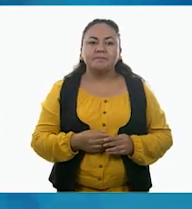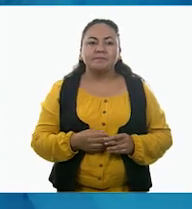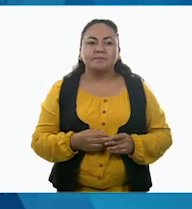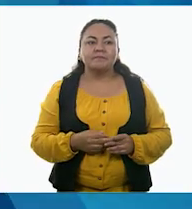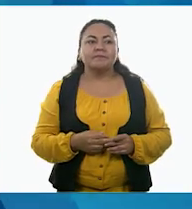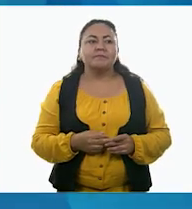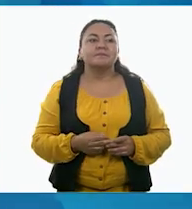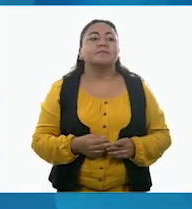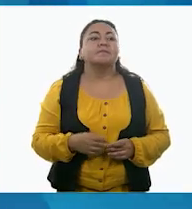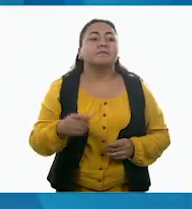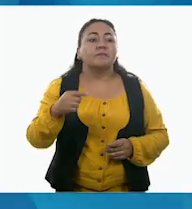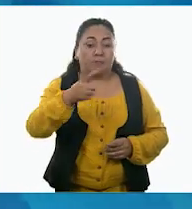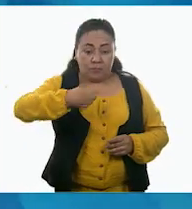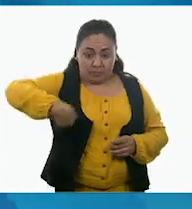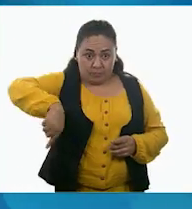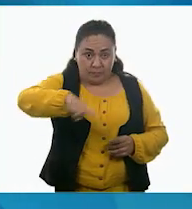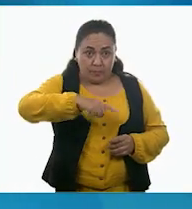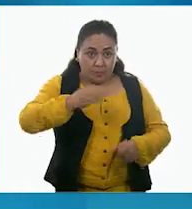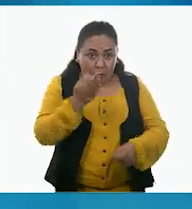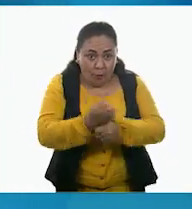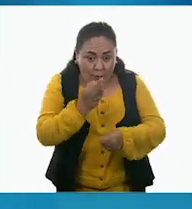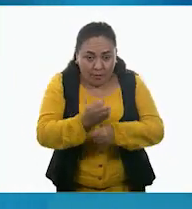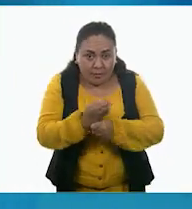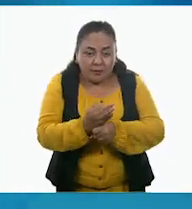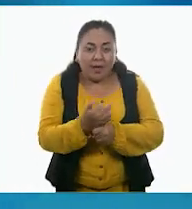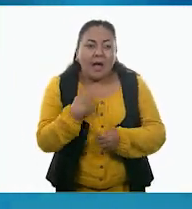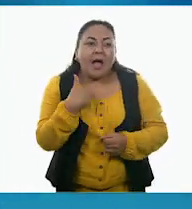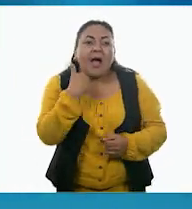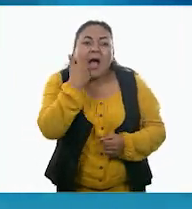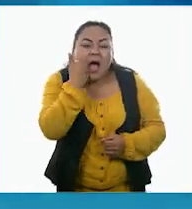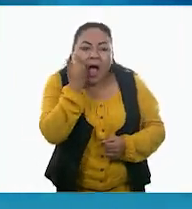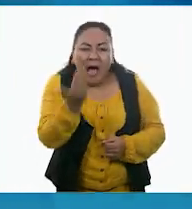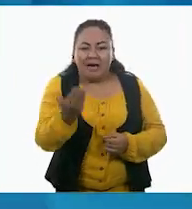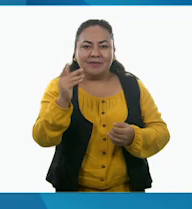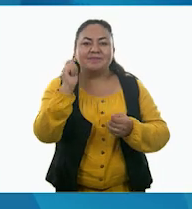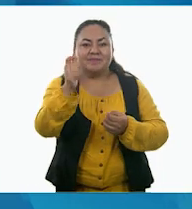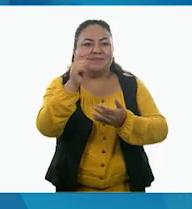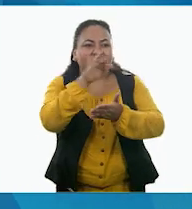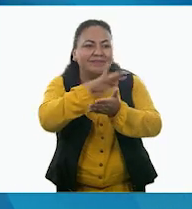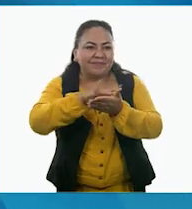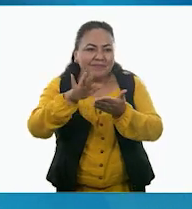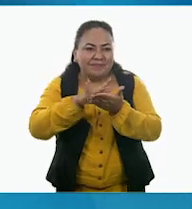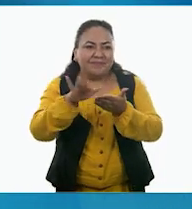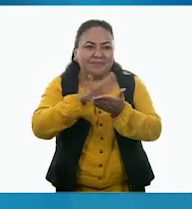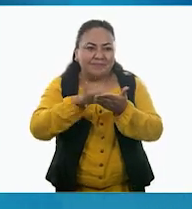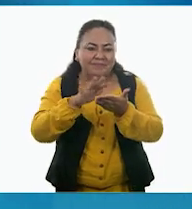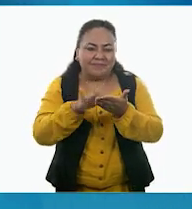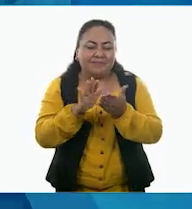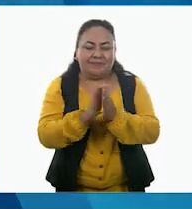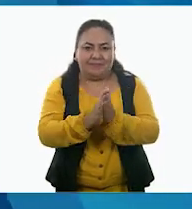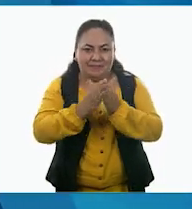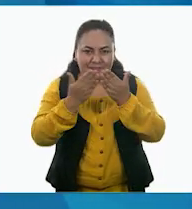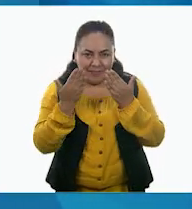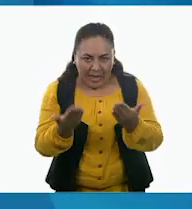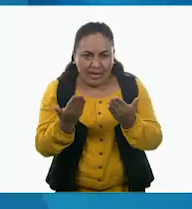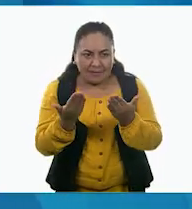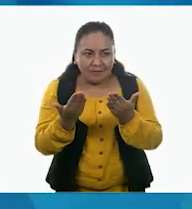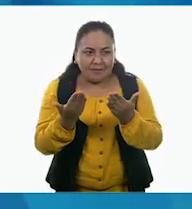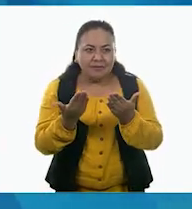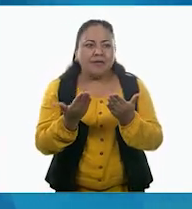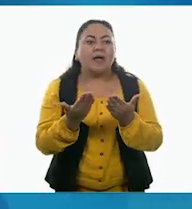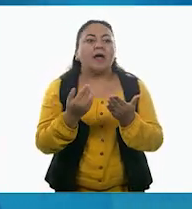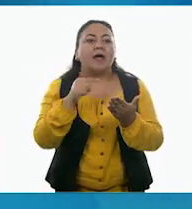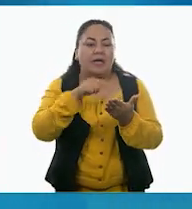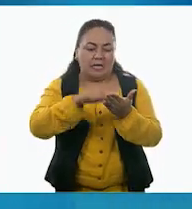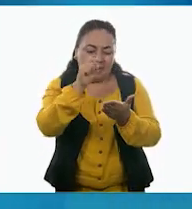mayete, y señor hoyo, va a quien ameta. Tanio que graca, uca. Ay, me metí porque tan te